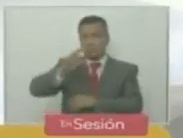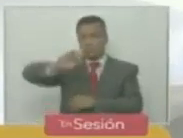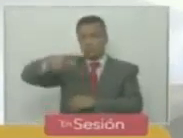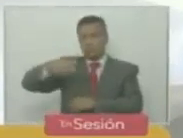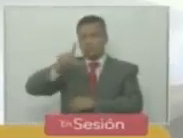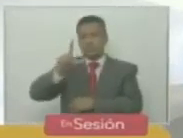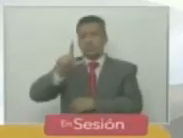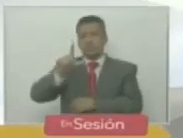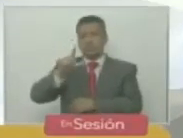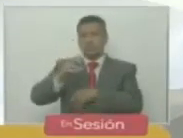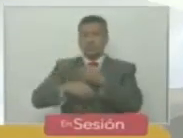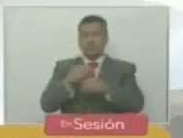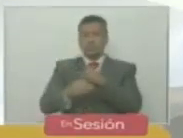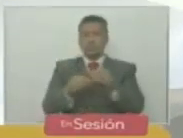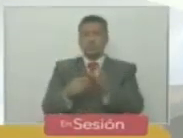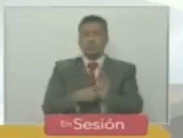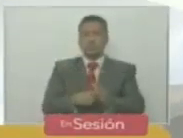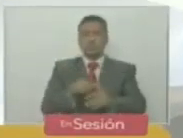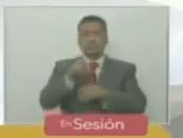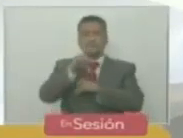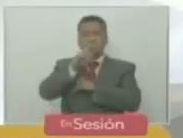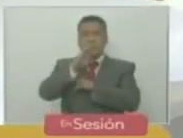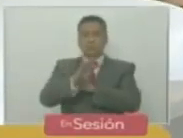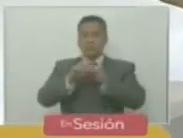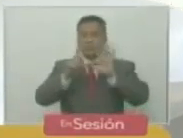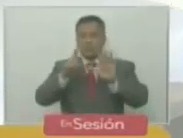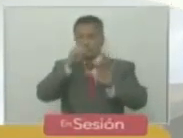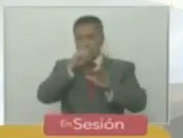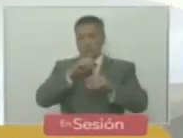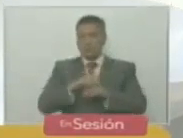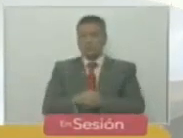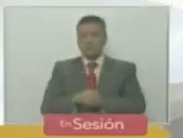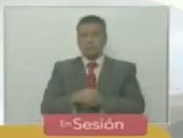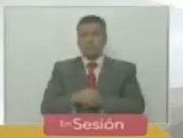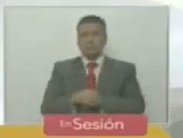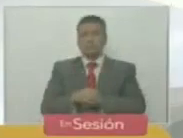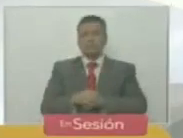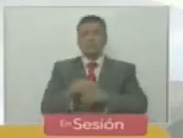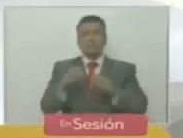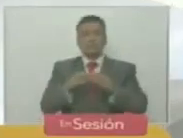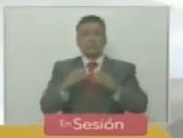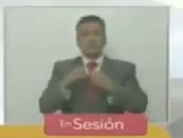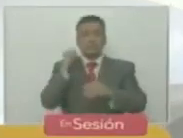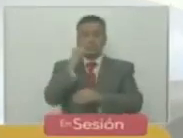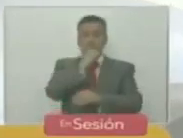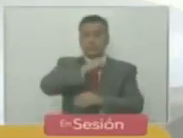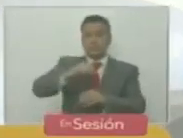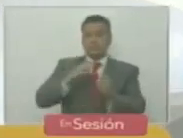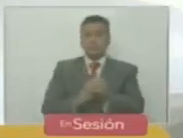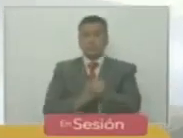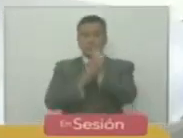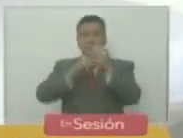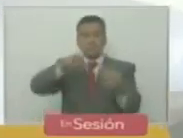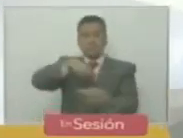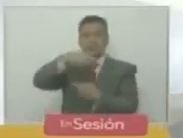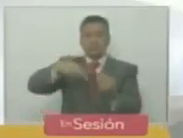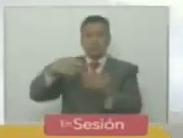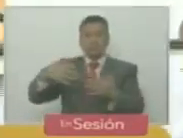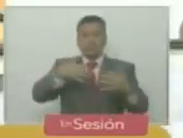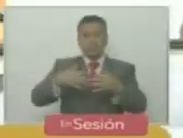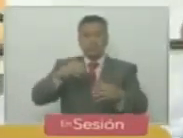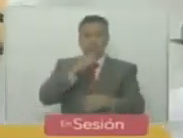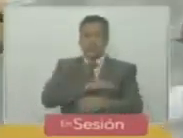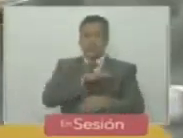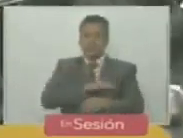se conmemoraron 46 años del vil asesinato del líder revolucionario y luchador